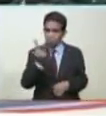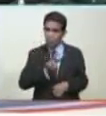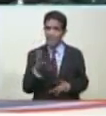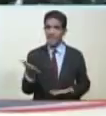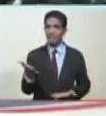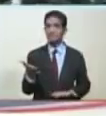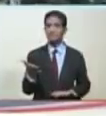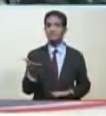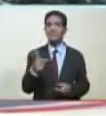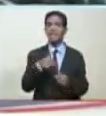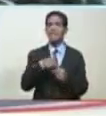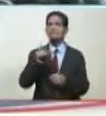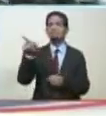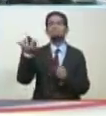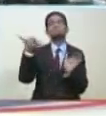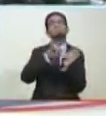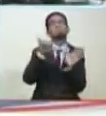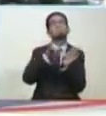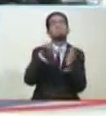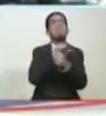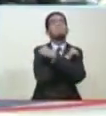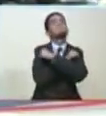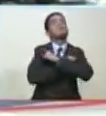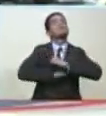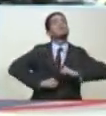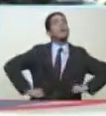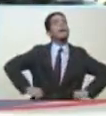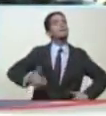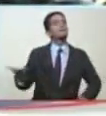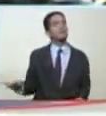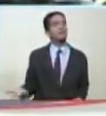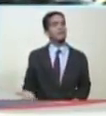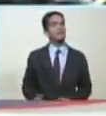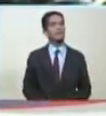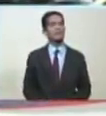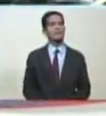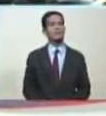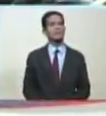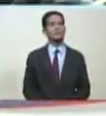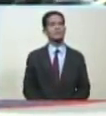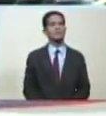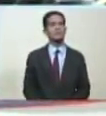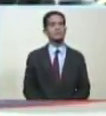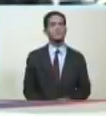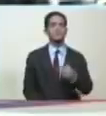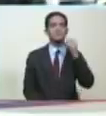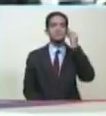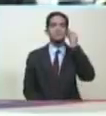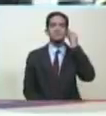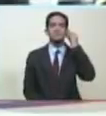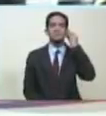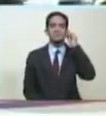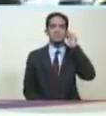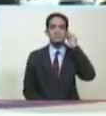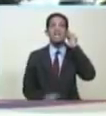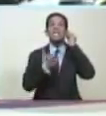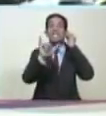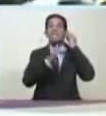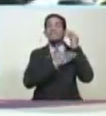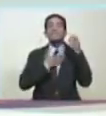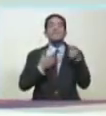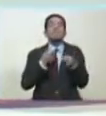Viscucuy. Ah, Calona. En las montañas de Viscucuy. Y lo quieren vender en